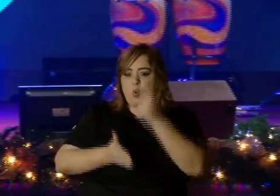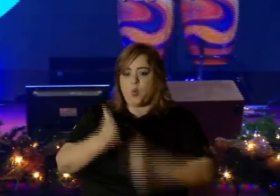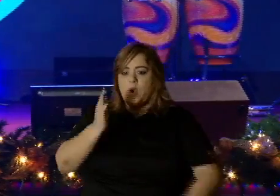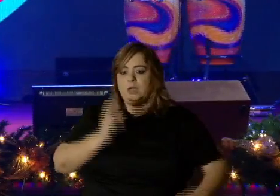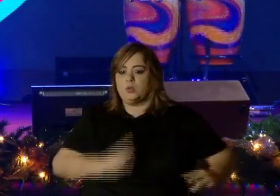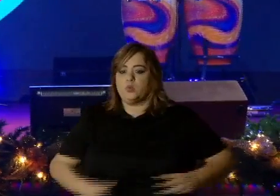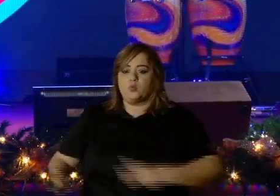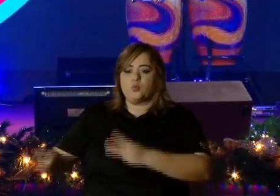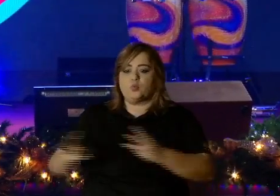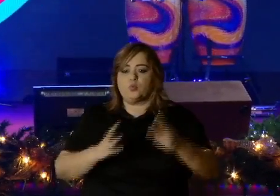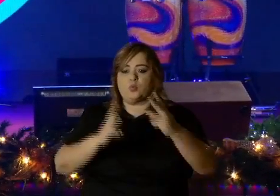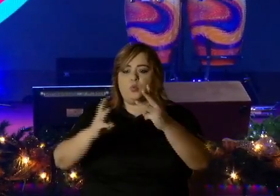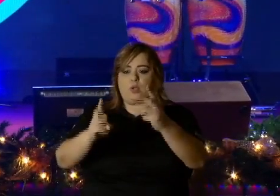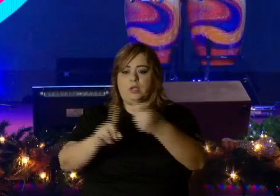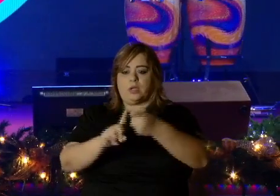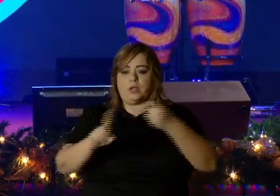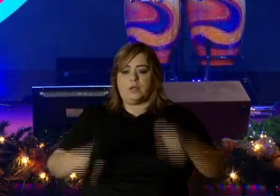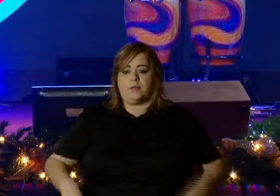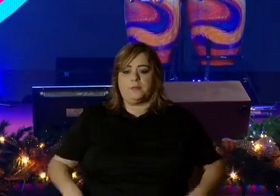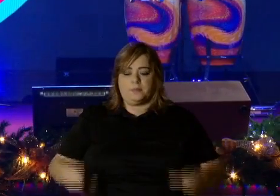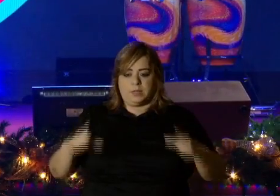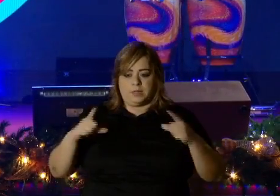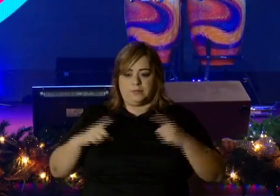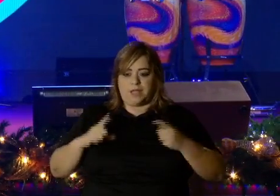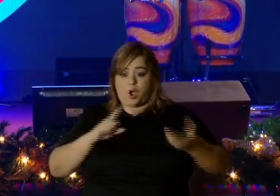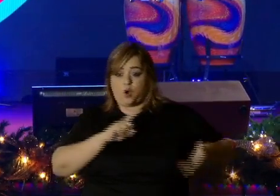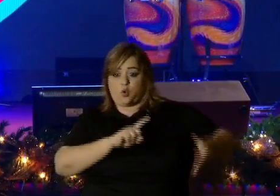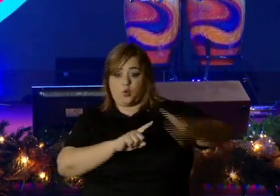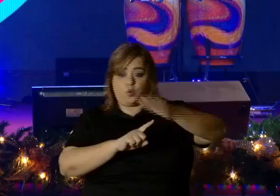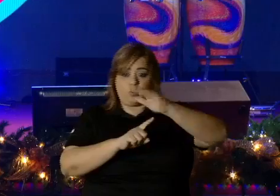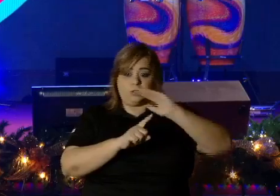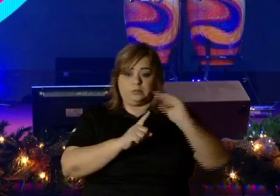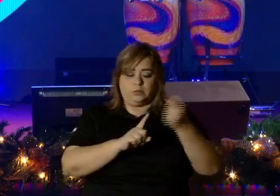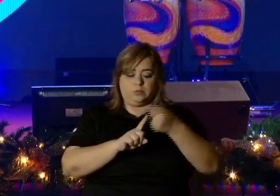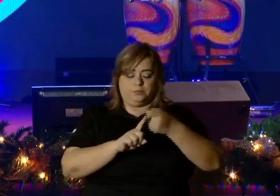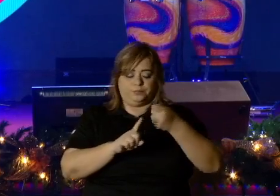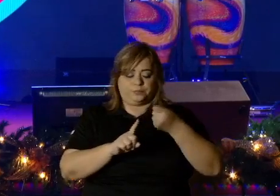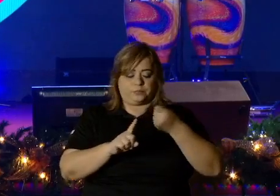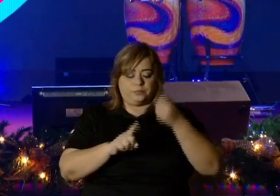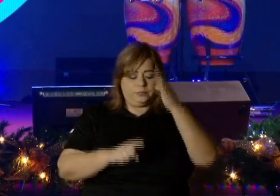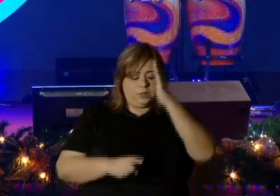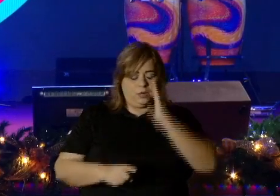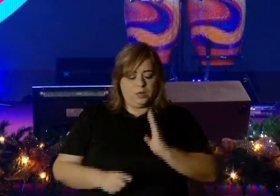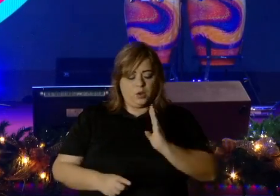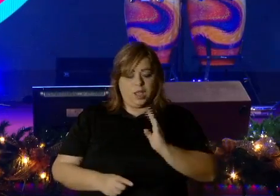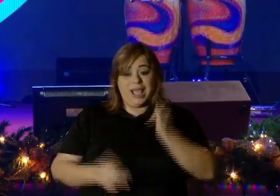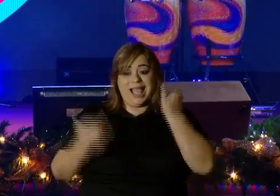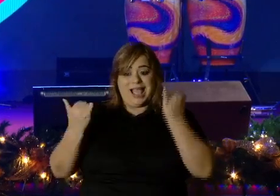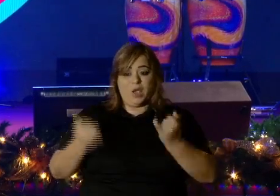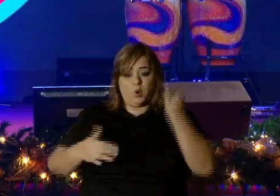conmigo, es un estilo de vida, una cobertura de Dios. Isaías 61. Vaya ahora.